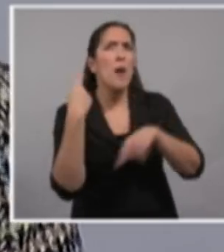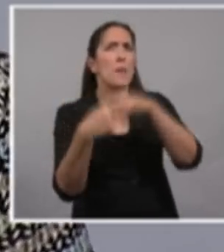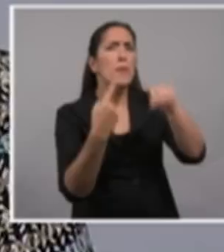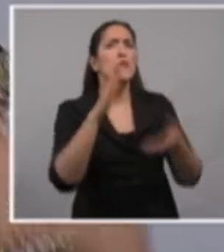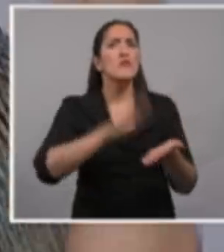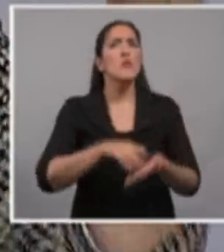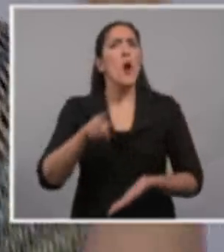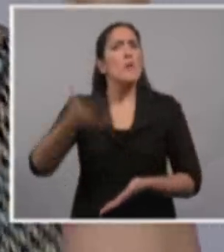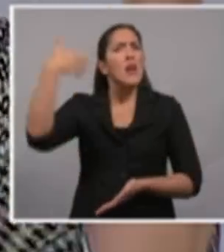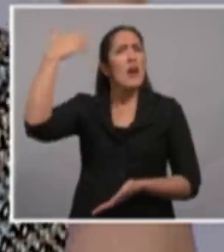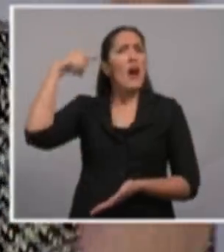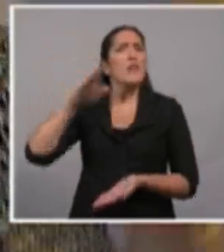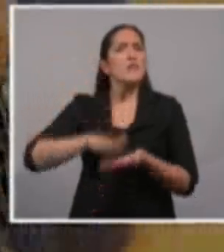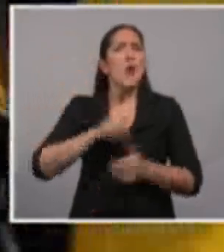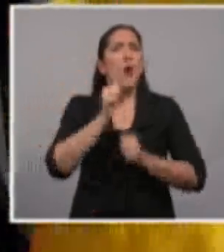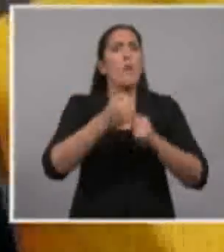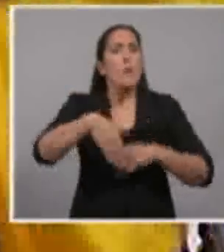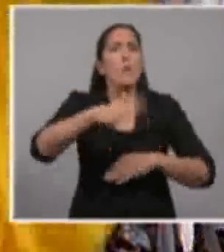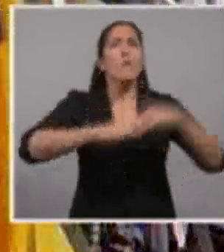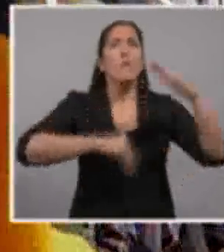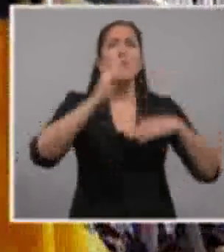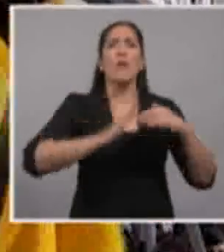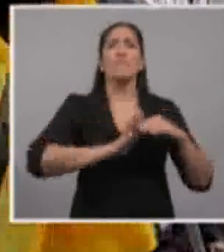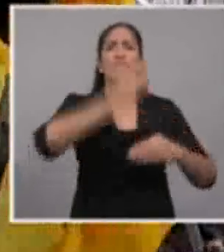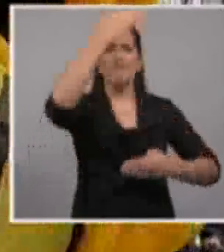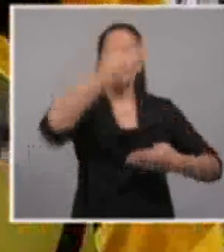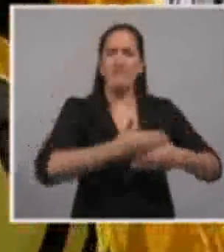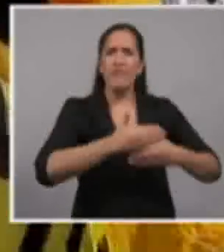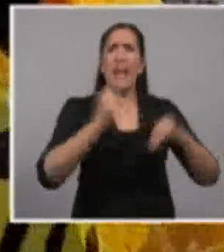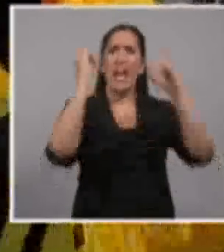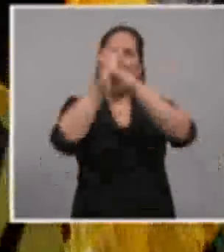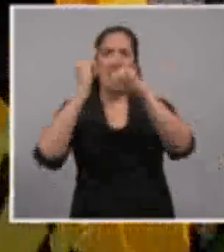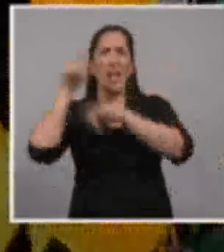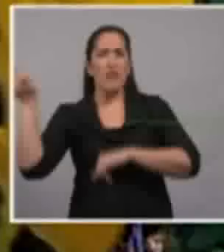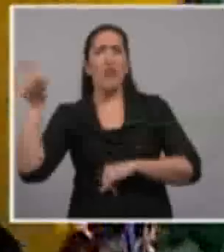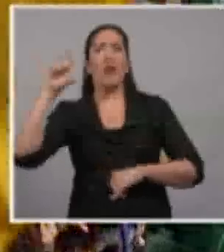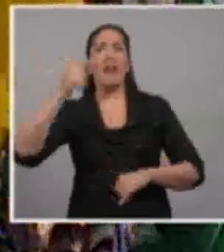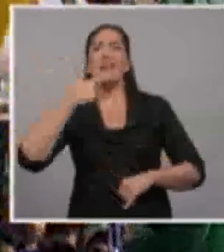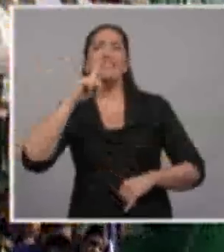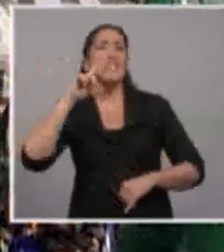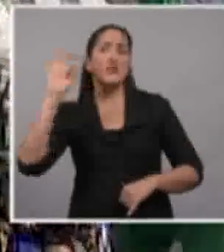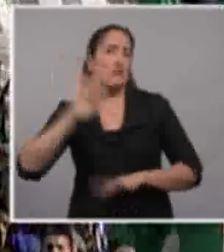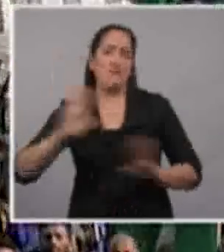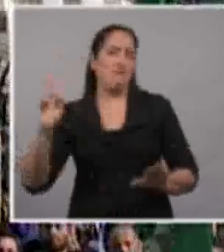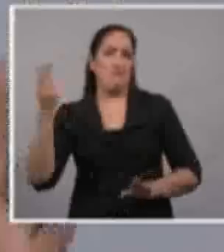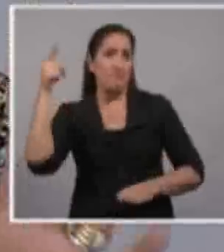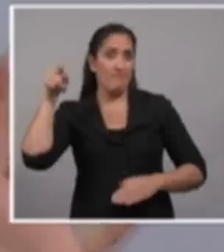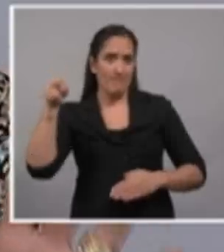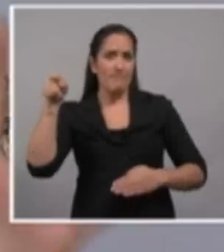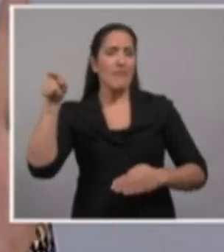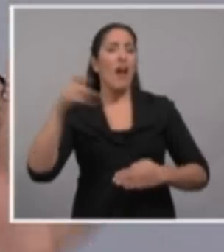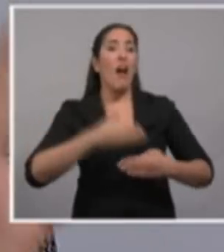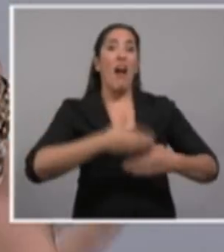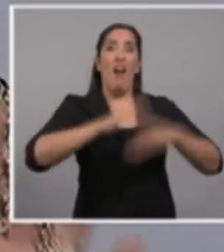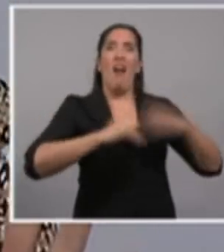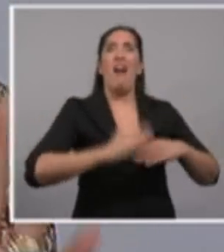Jorge Sepernich y de antes de Jorge Sepernich, de un ingeniero, el ingeniero Castillo, que ya no está más, pero que